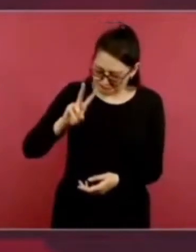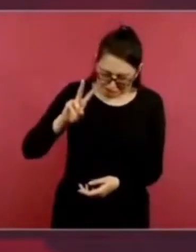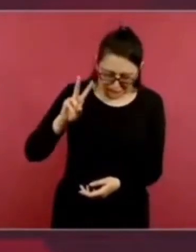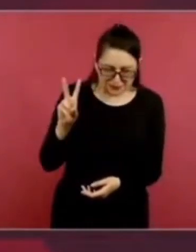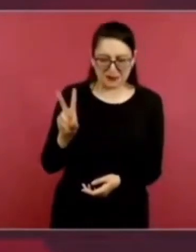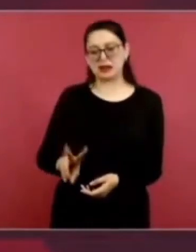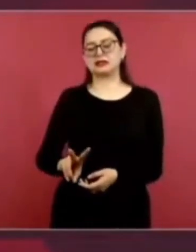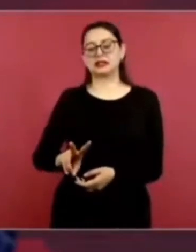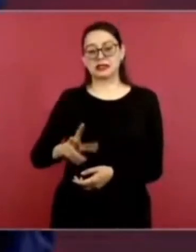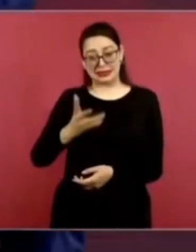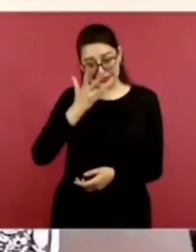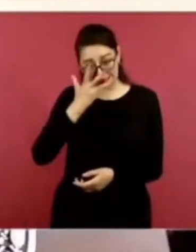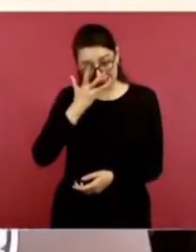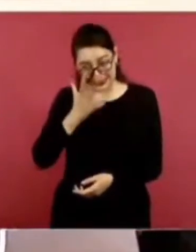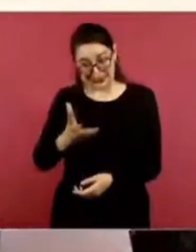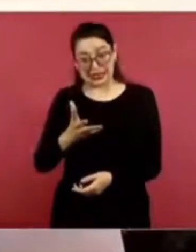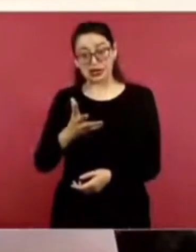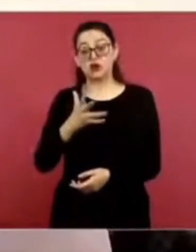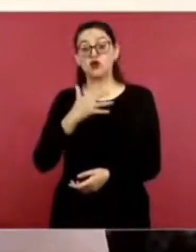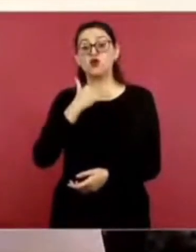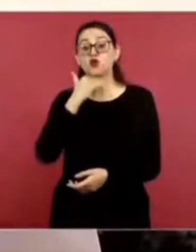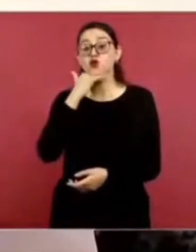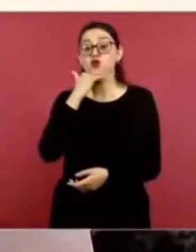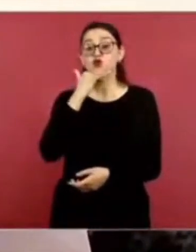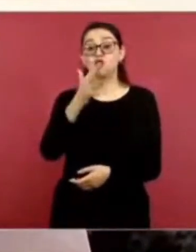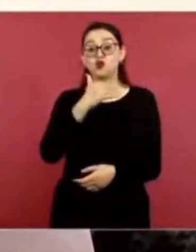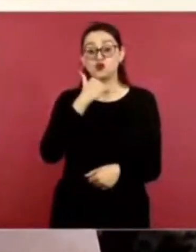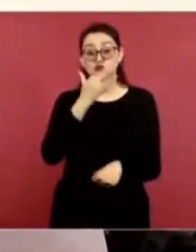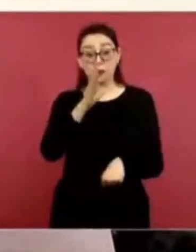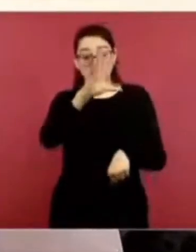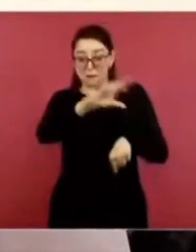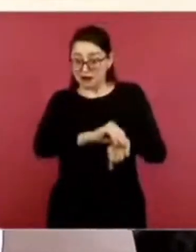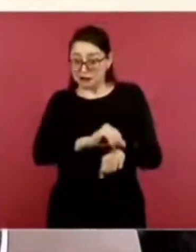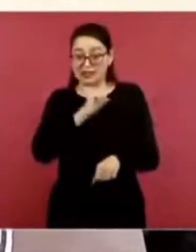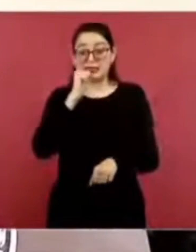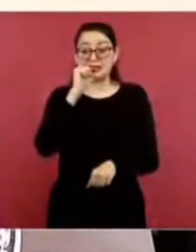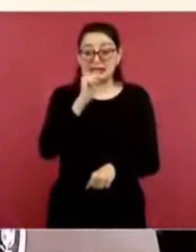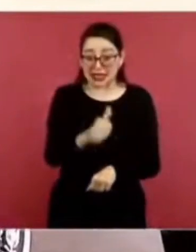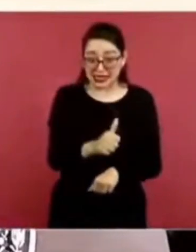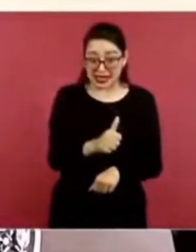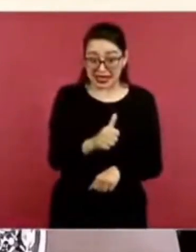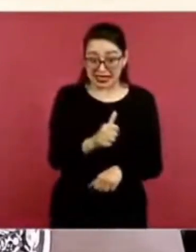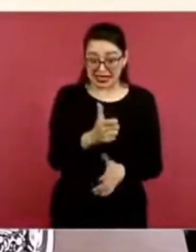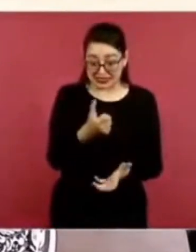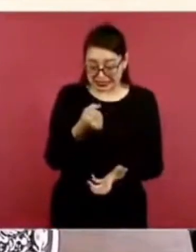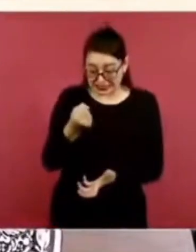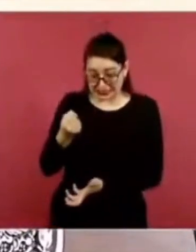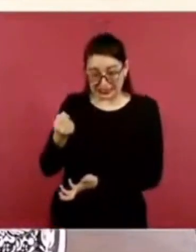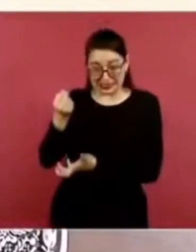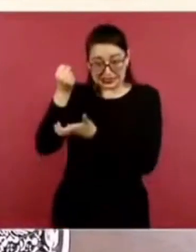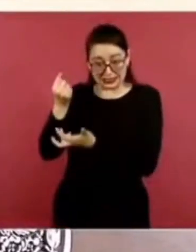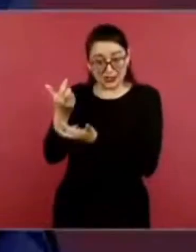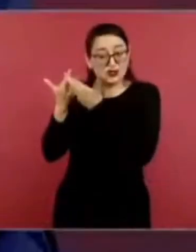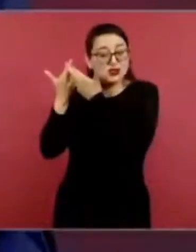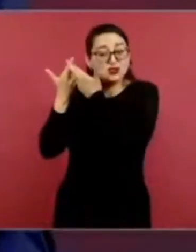muy buenas de no permitir la corrupción. ¿Saben cuánto tenemos en caja hoy?